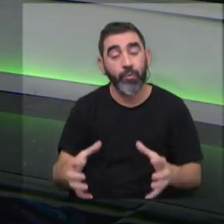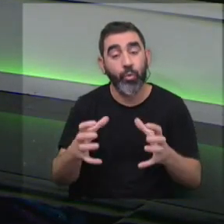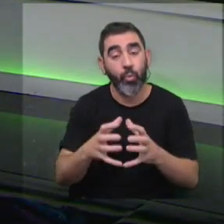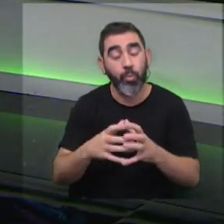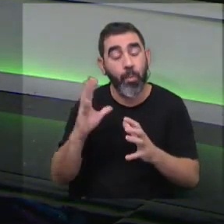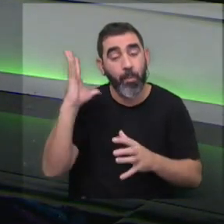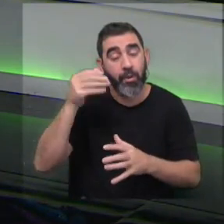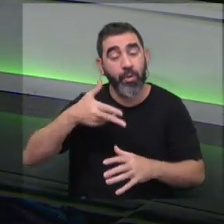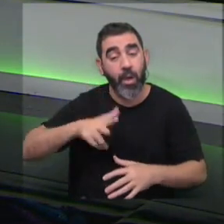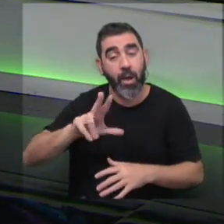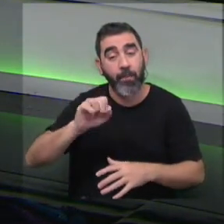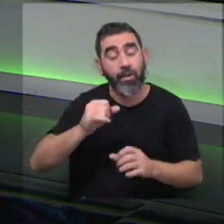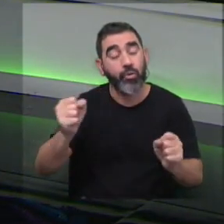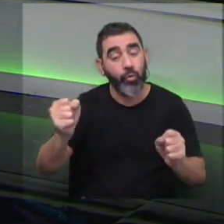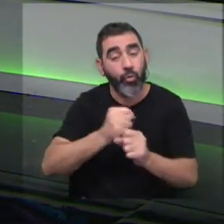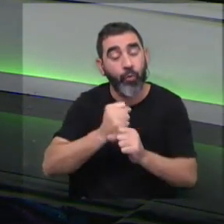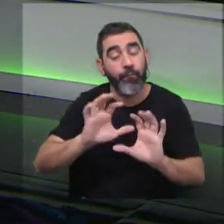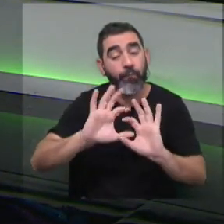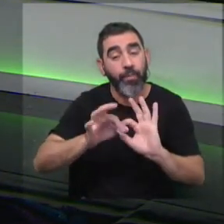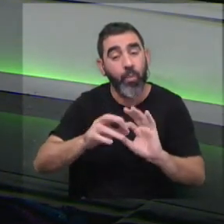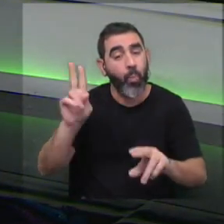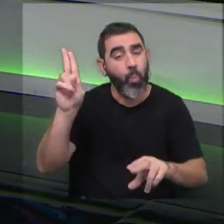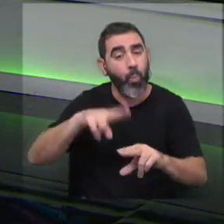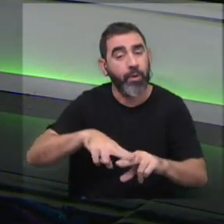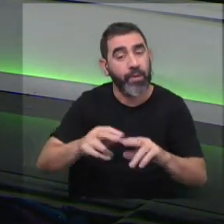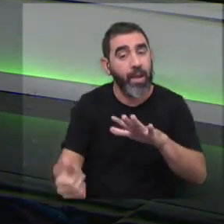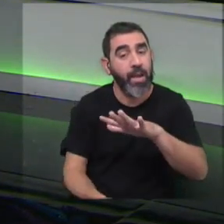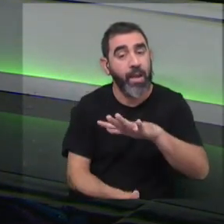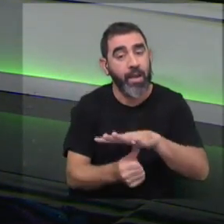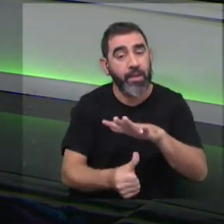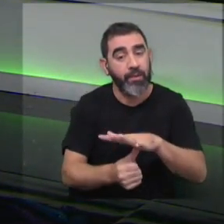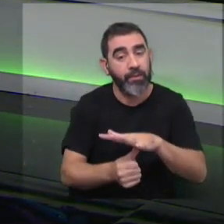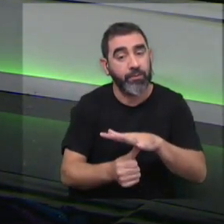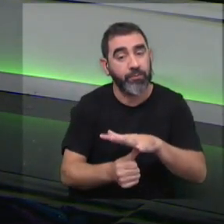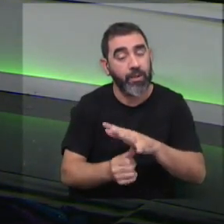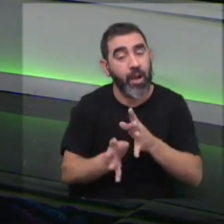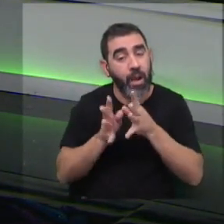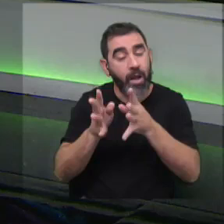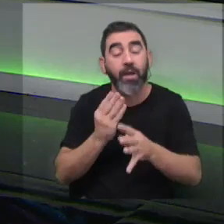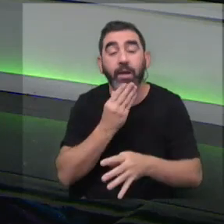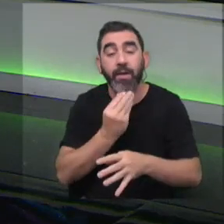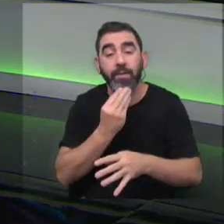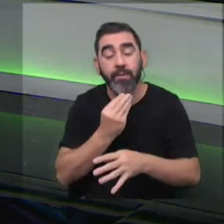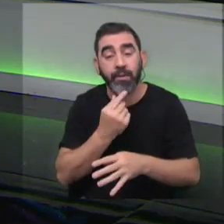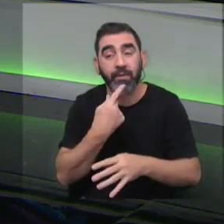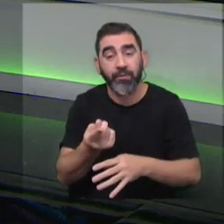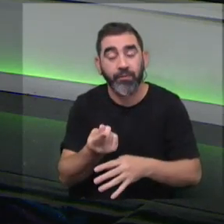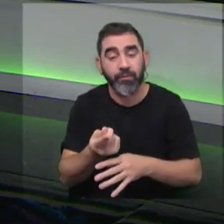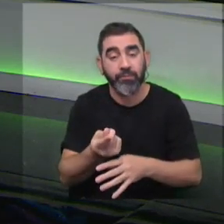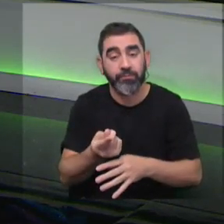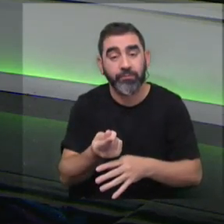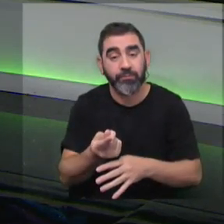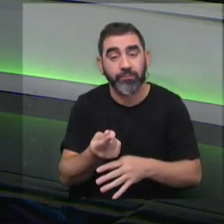palestino jamás confirmó este miércoles la muerte de su líder en un ataque atribuido a Israel en Terán donde se